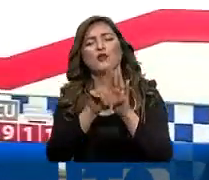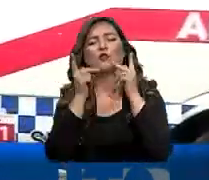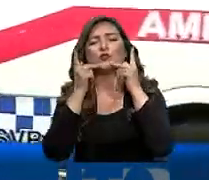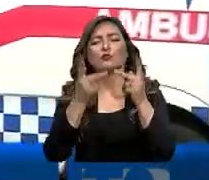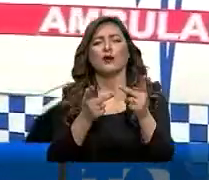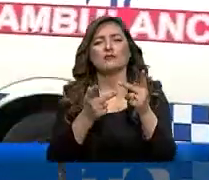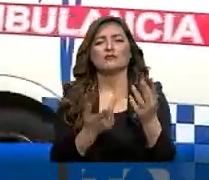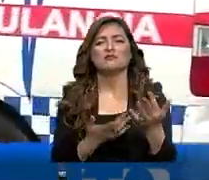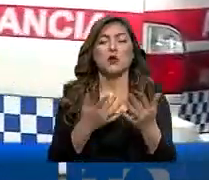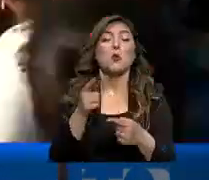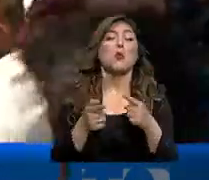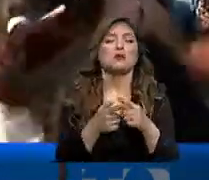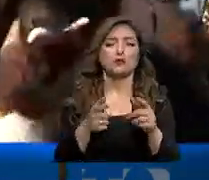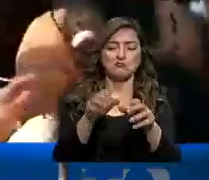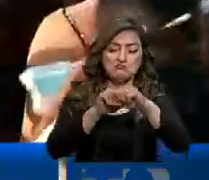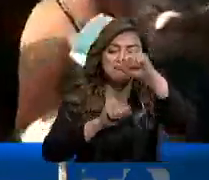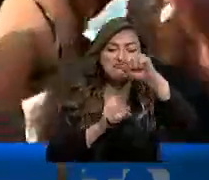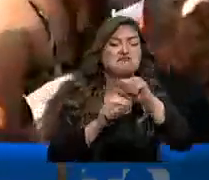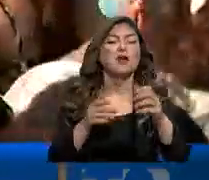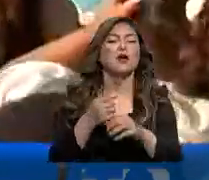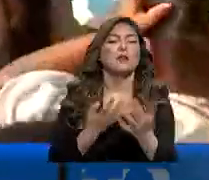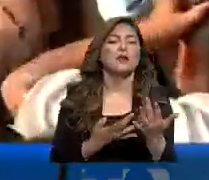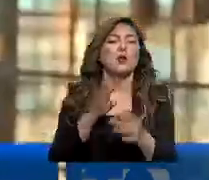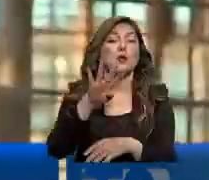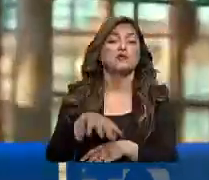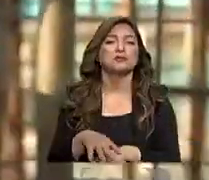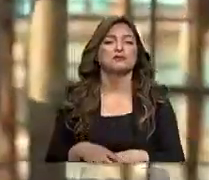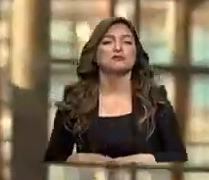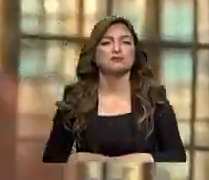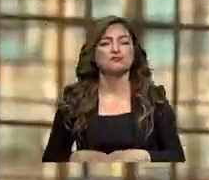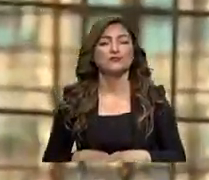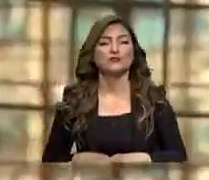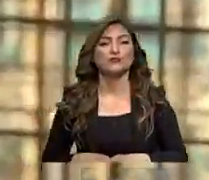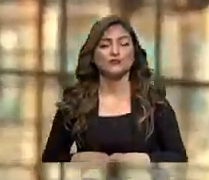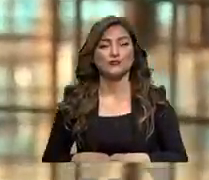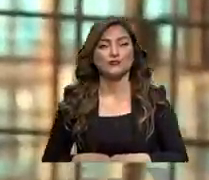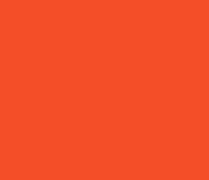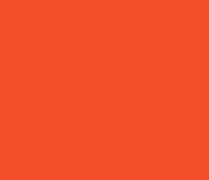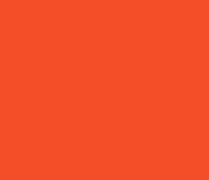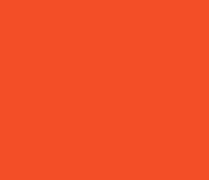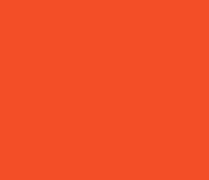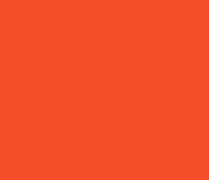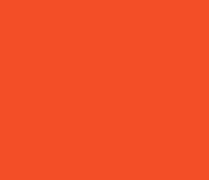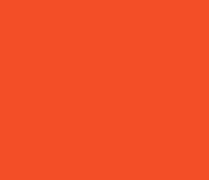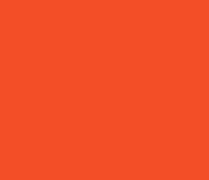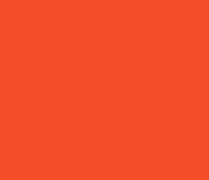conocerla deberemos esperar más de 4 meses. En Guayaquil, Carlos Acoto, 24 horas.